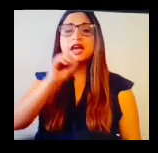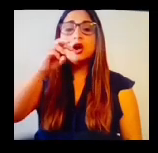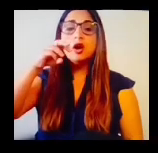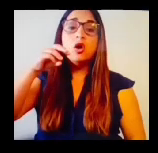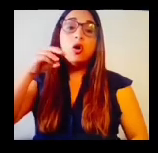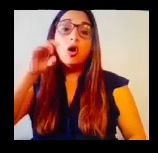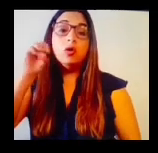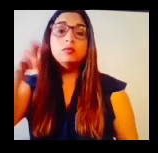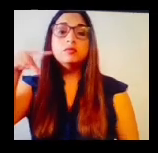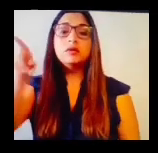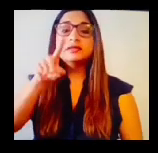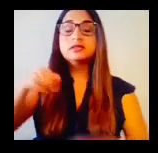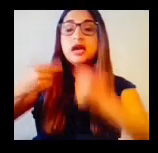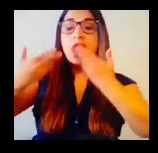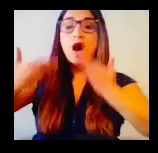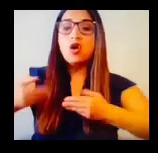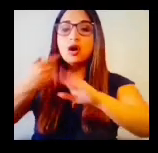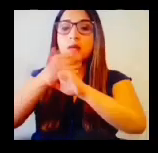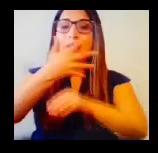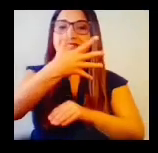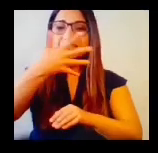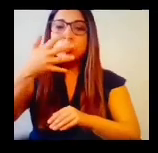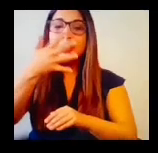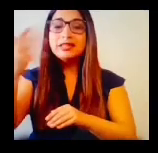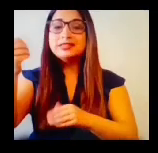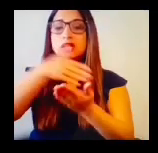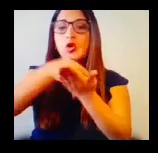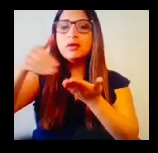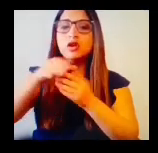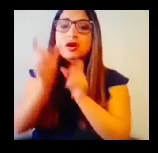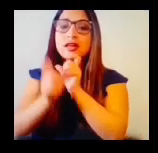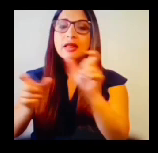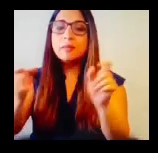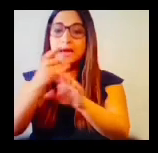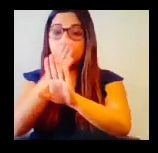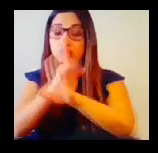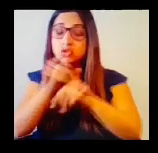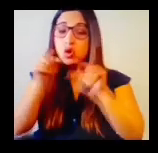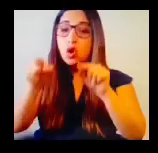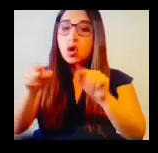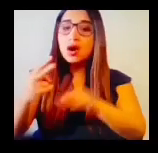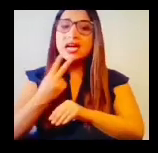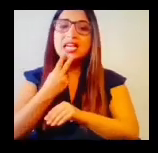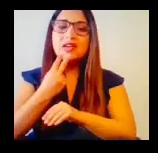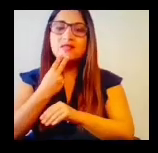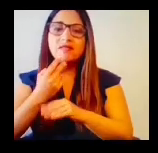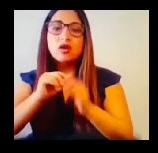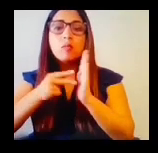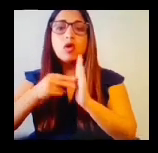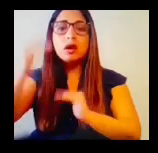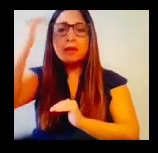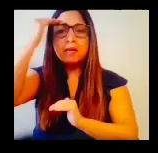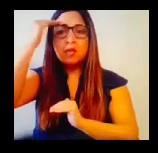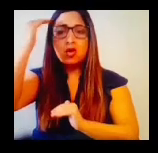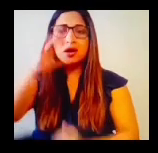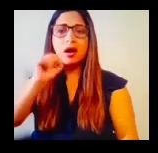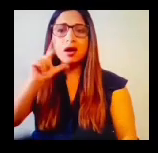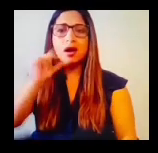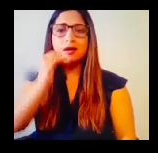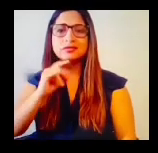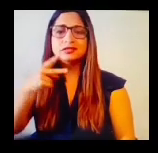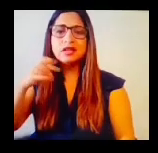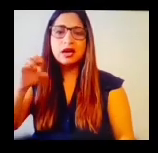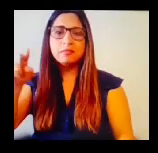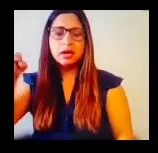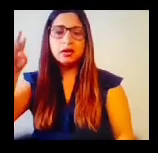¿Sabías que, según la OMS, en la actualidad hay más de 55 millones de personas que viven con Alzheimer en el mundo, mientras que en